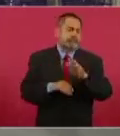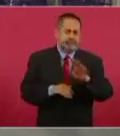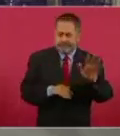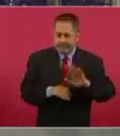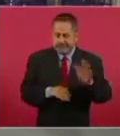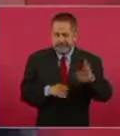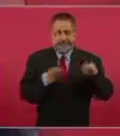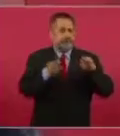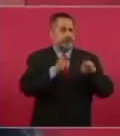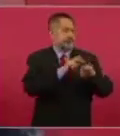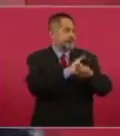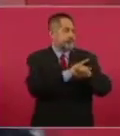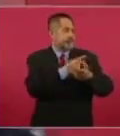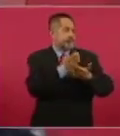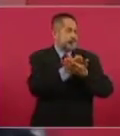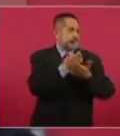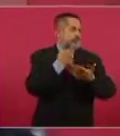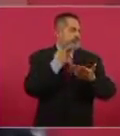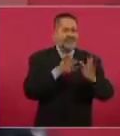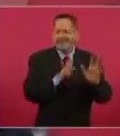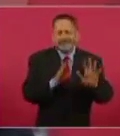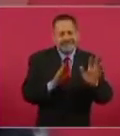del poder político